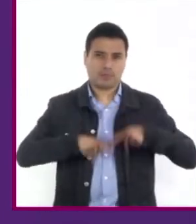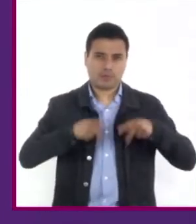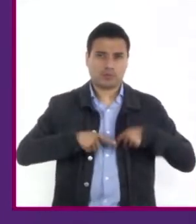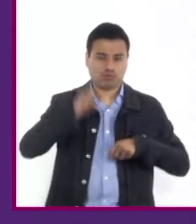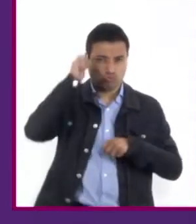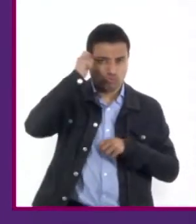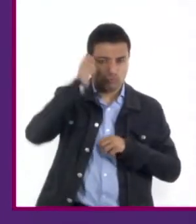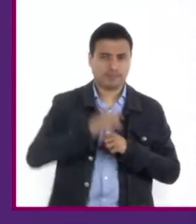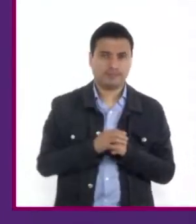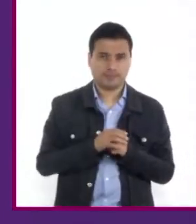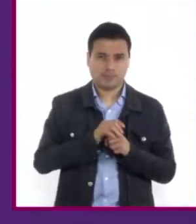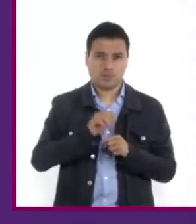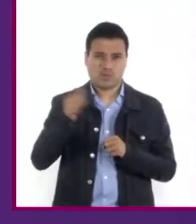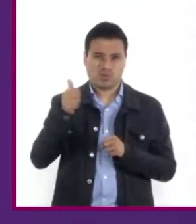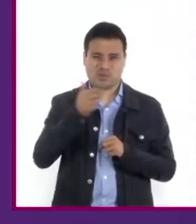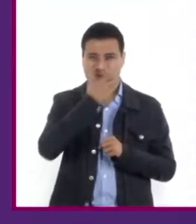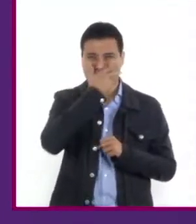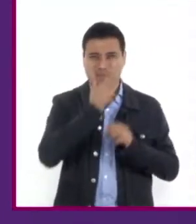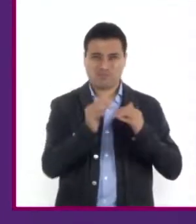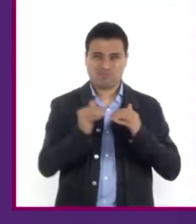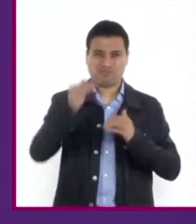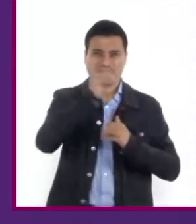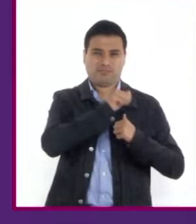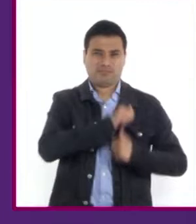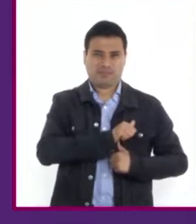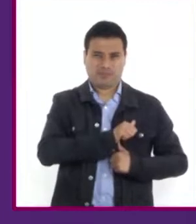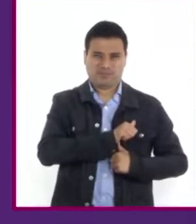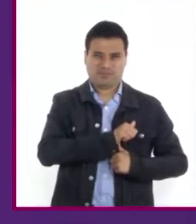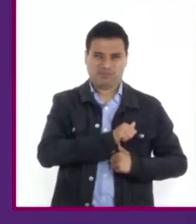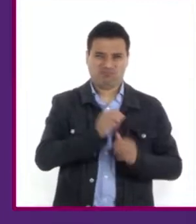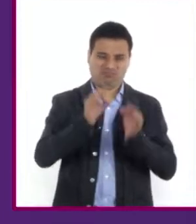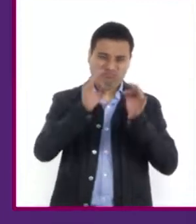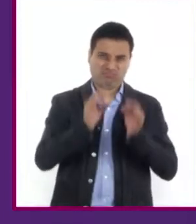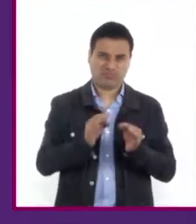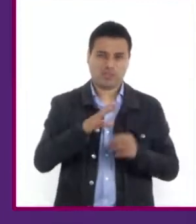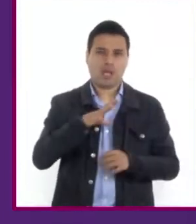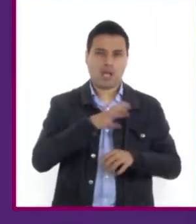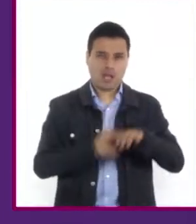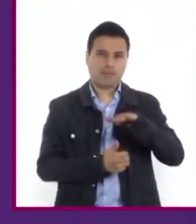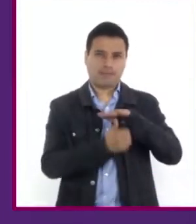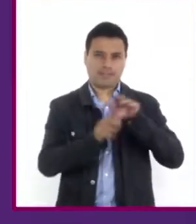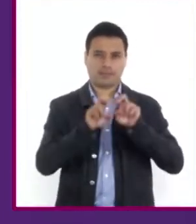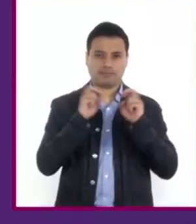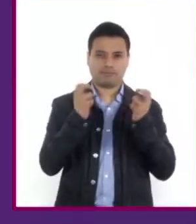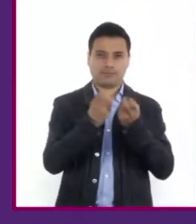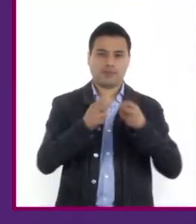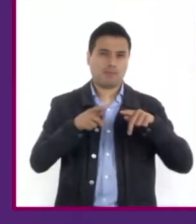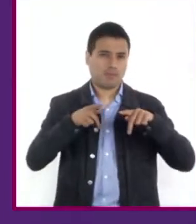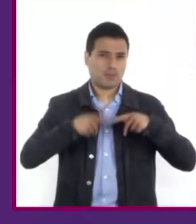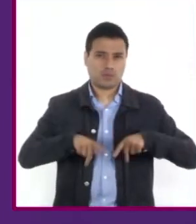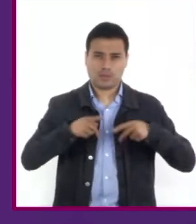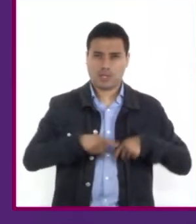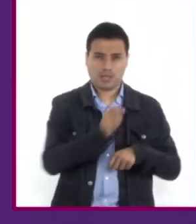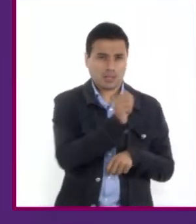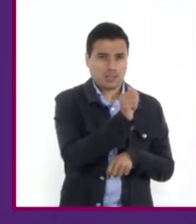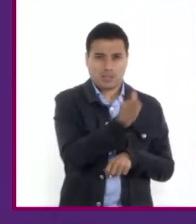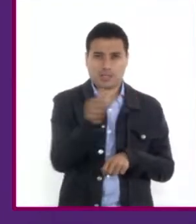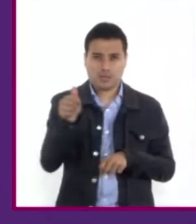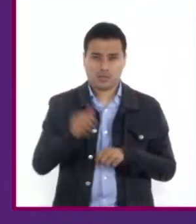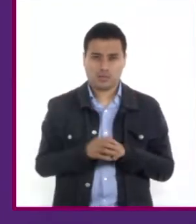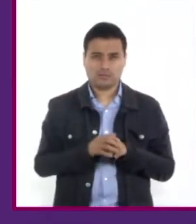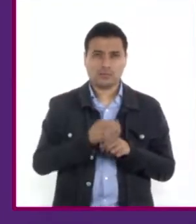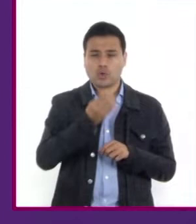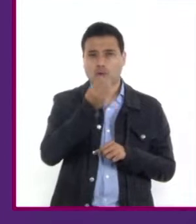y los oficiales tenían una mesa aparte, y los pasajeros se atendían a sí mismos. Cuando el viento